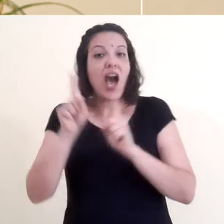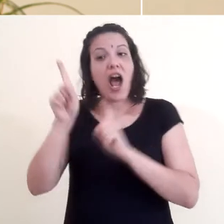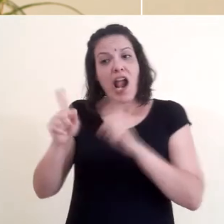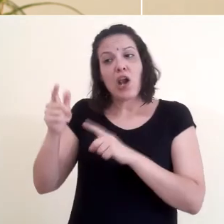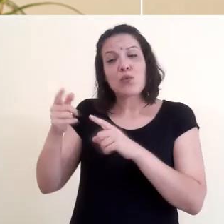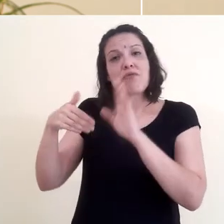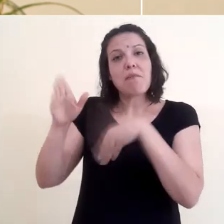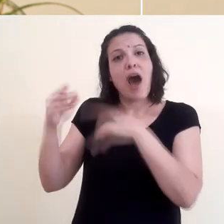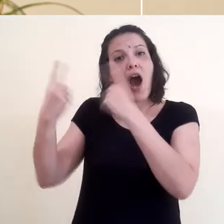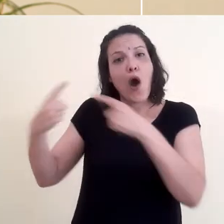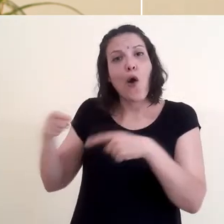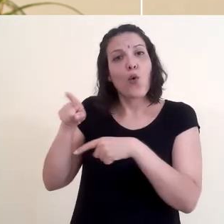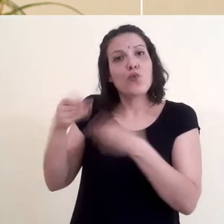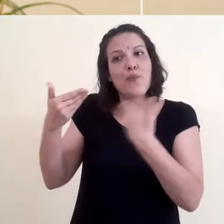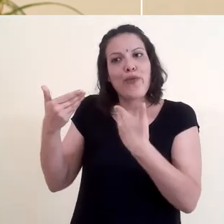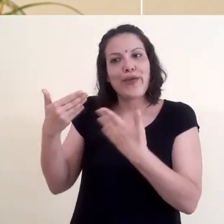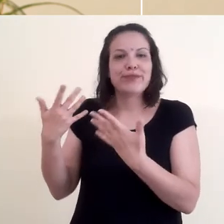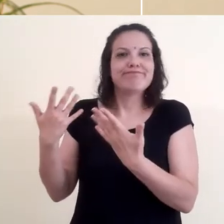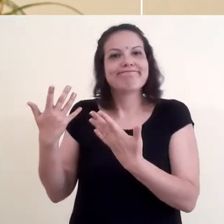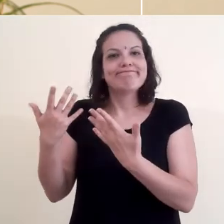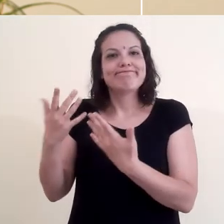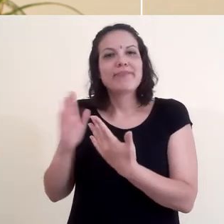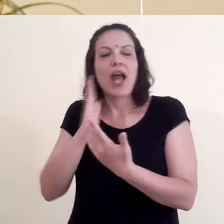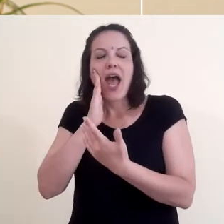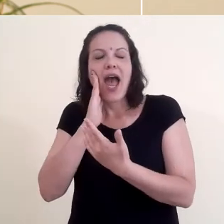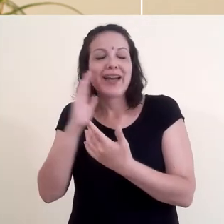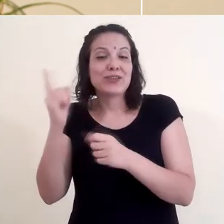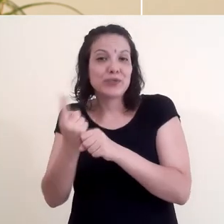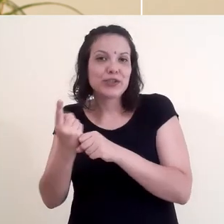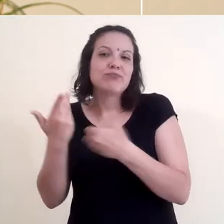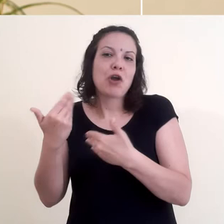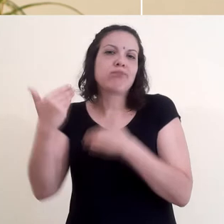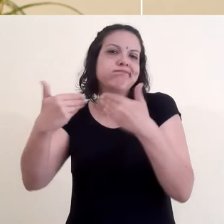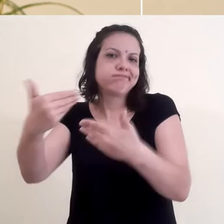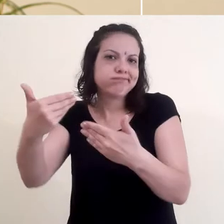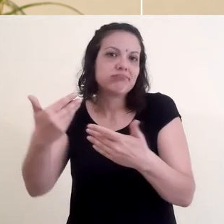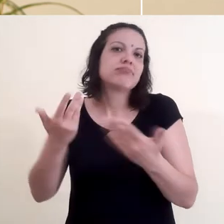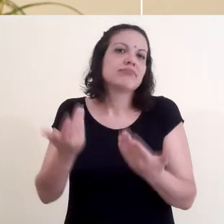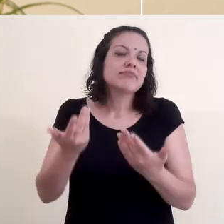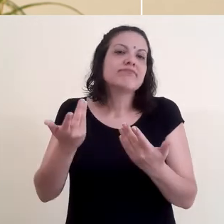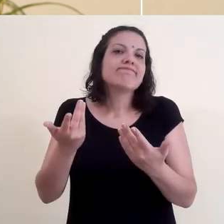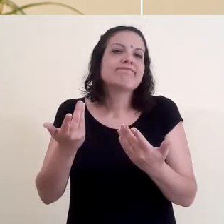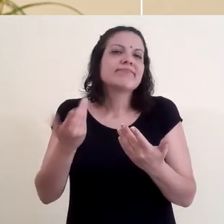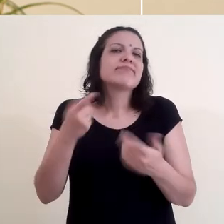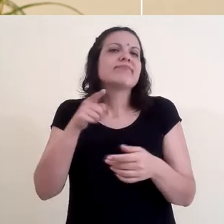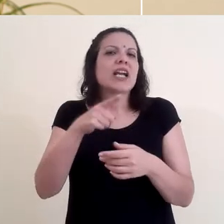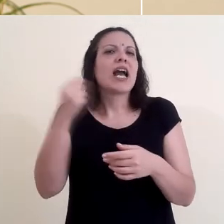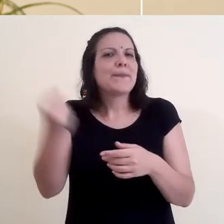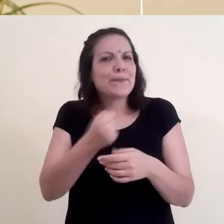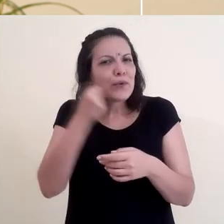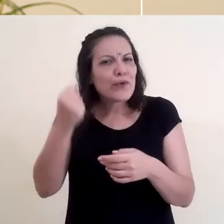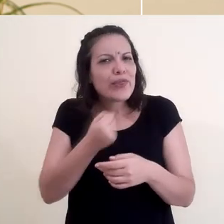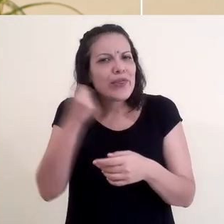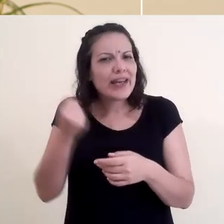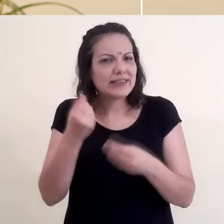poder afrontar esos periodos de insomnio, ¿no? Pero bueno, fue como muy importante también a la